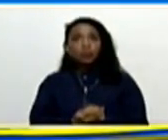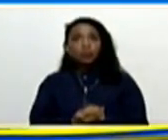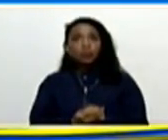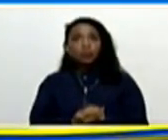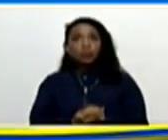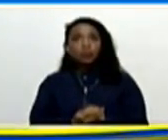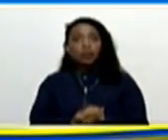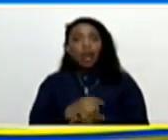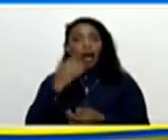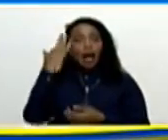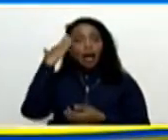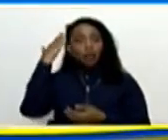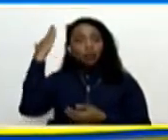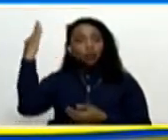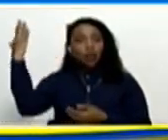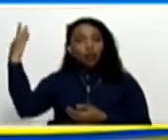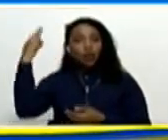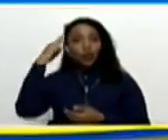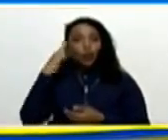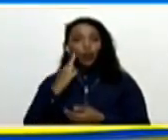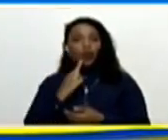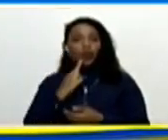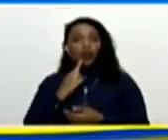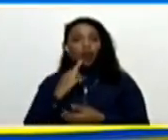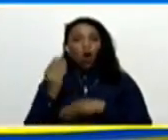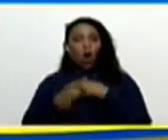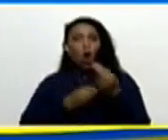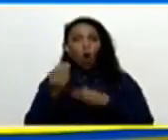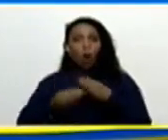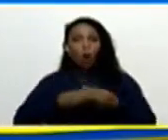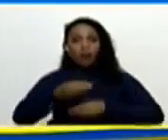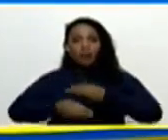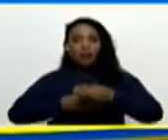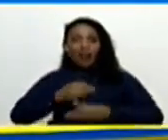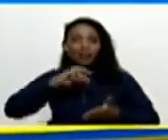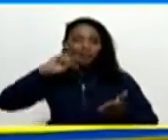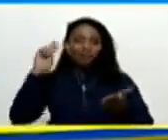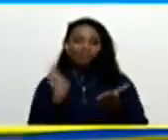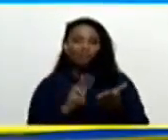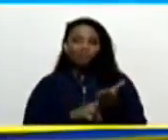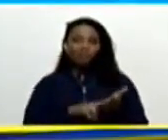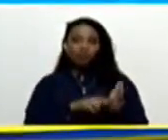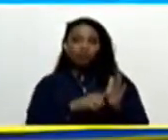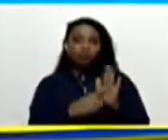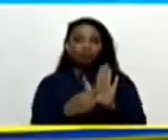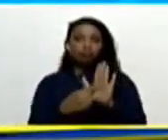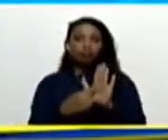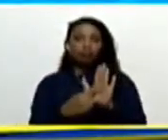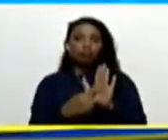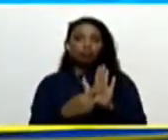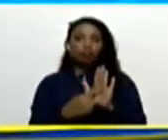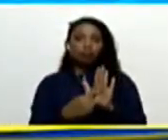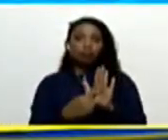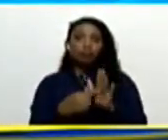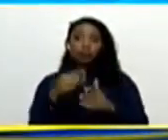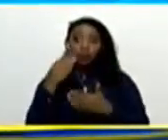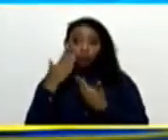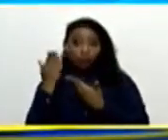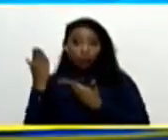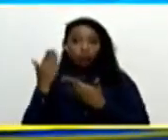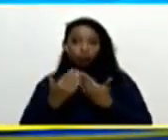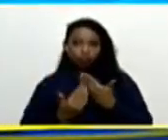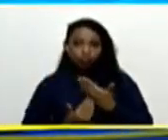El sueño de Bolívar, cómo hacerlo realidad. Y iban operando ahí